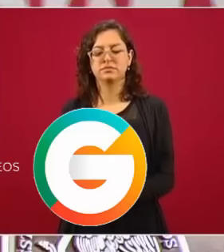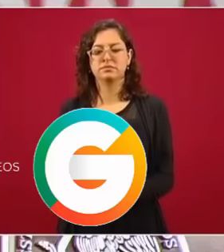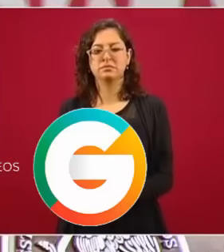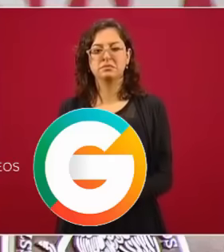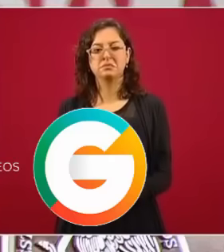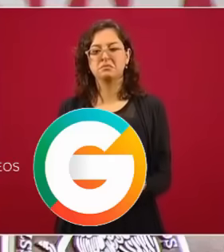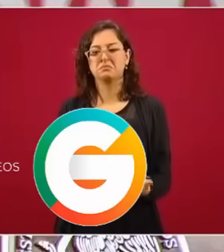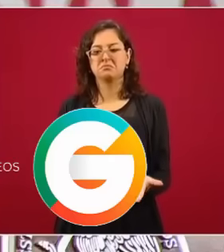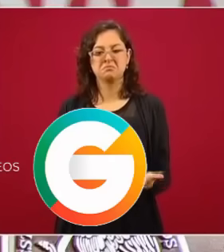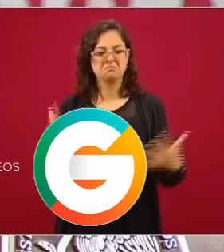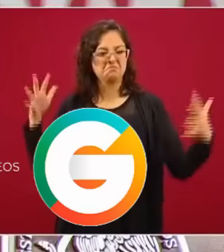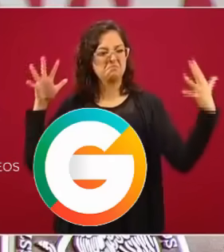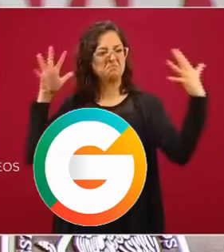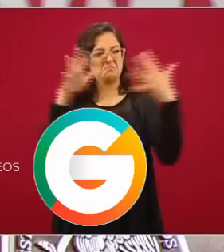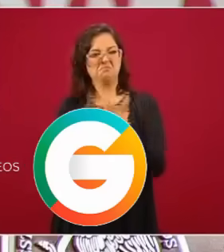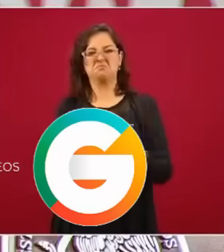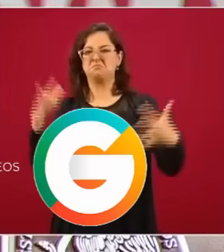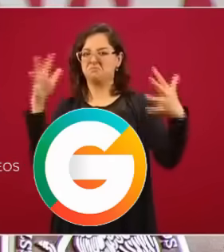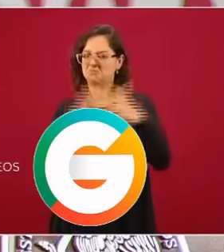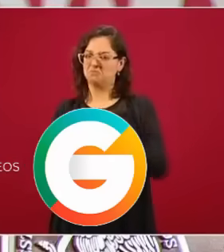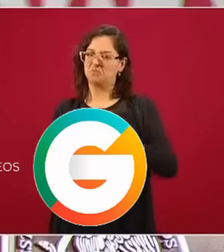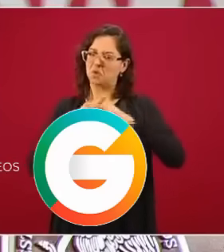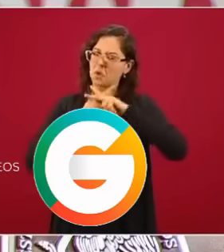declarando la guerra,